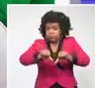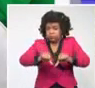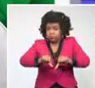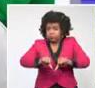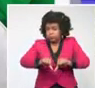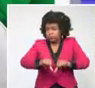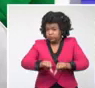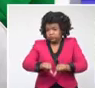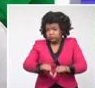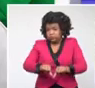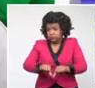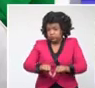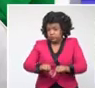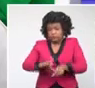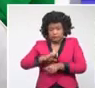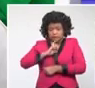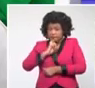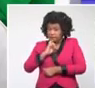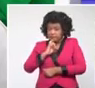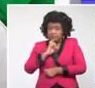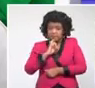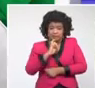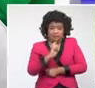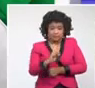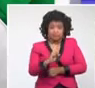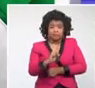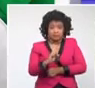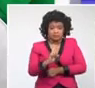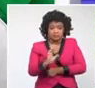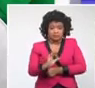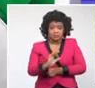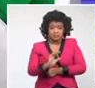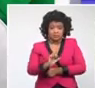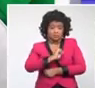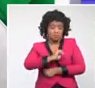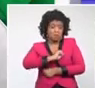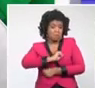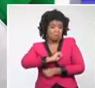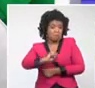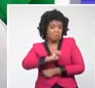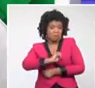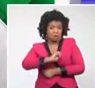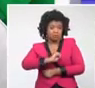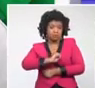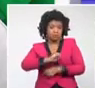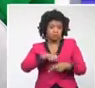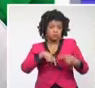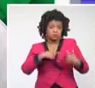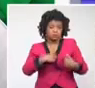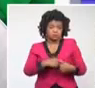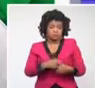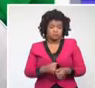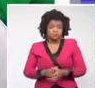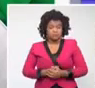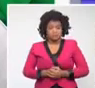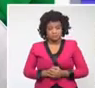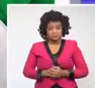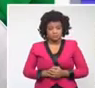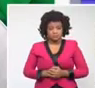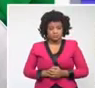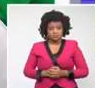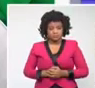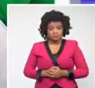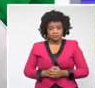evolucionó muy desfavorable, haciendo una parada cardíaca en asistolia en un momento determinado, por lo